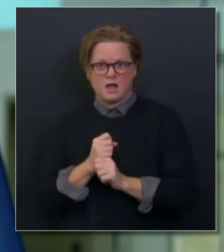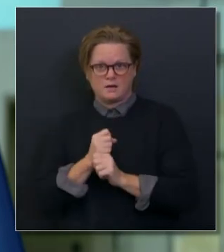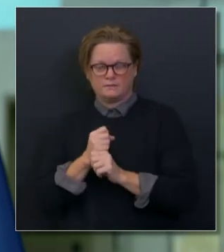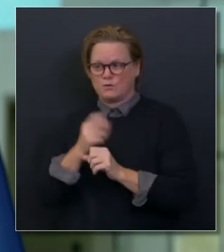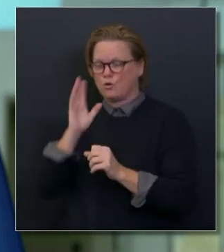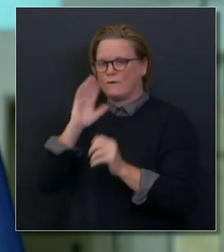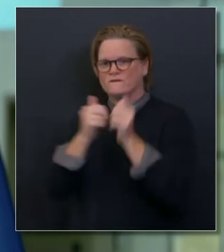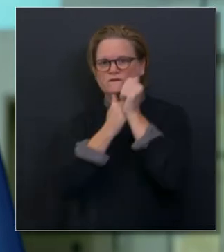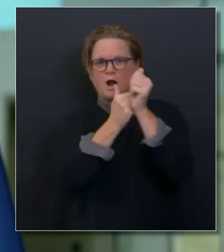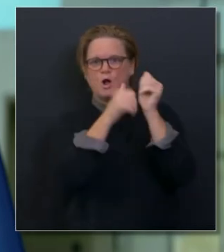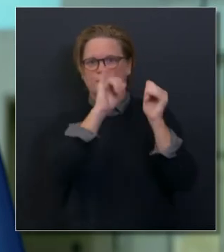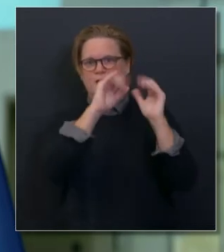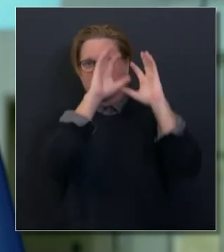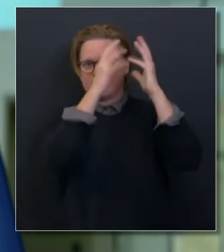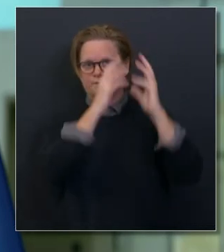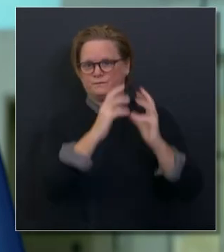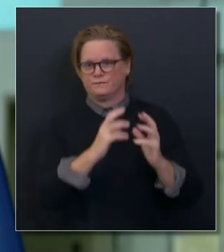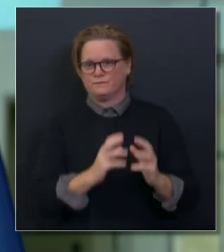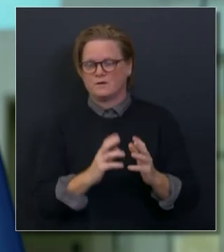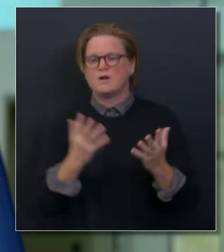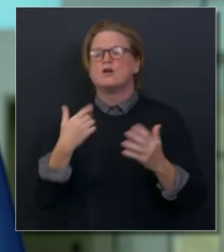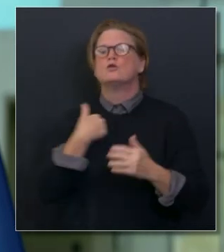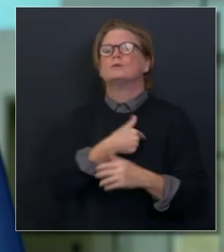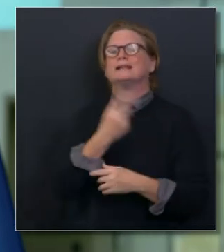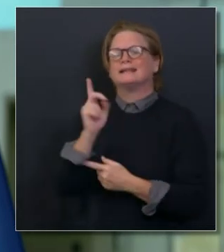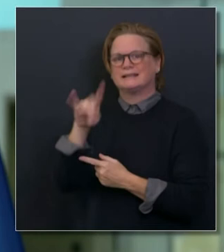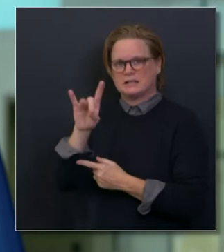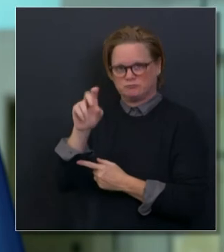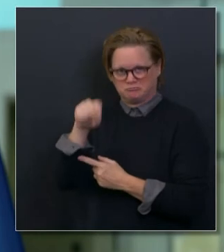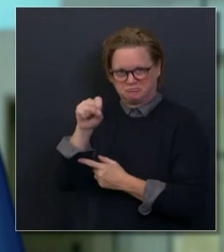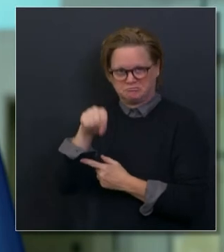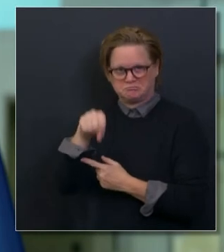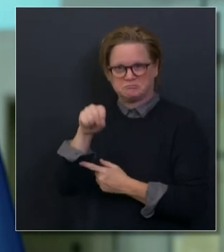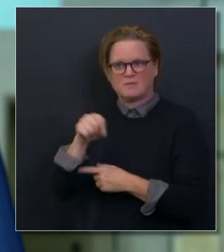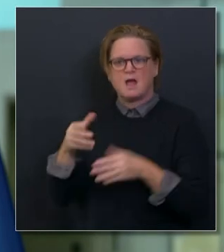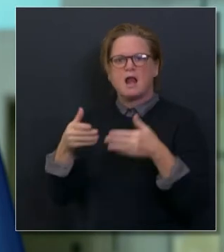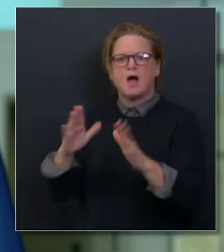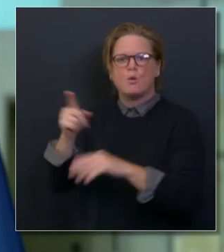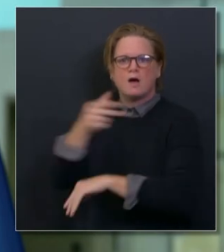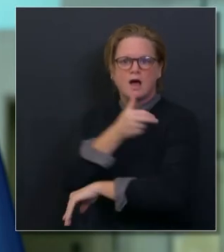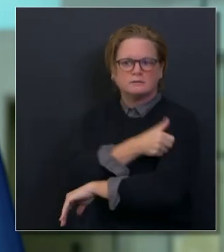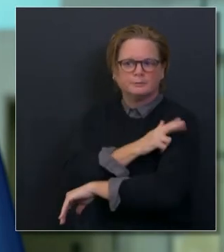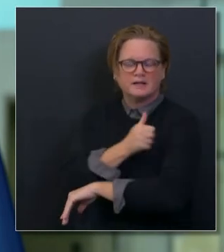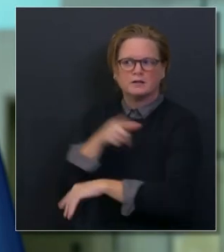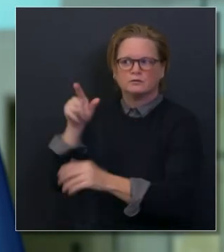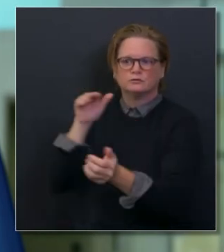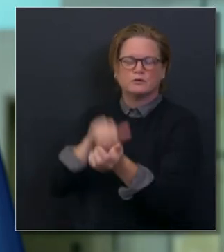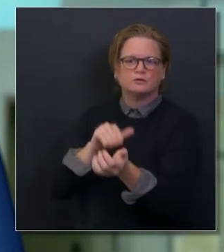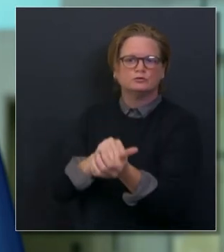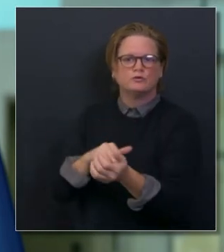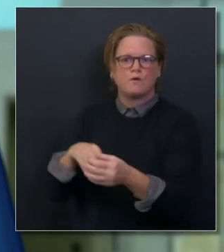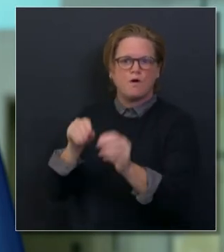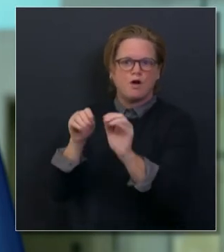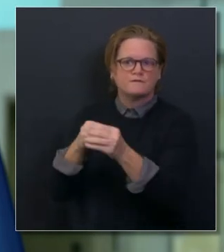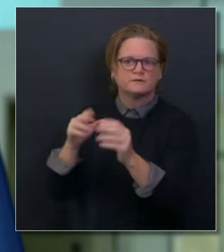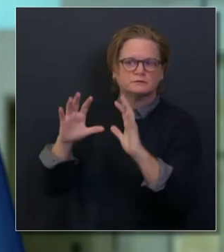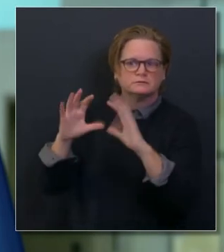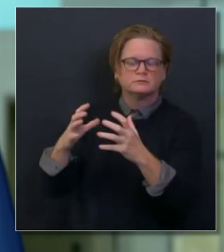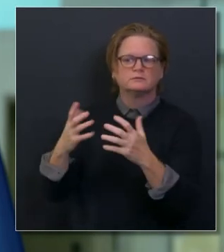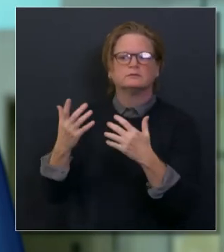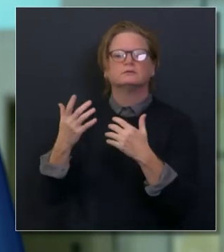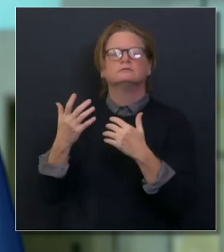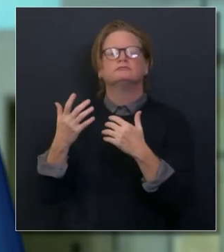Permitimos, dentro de las sociedades bien establecidas, en cuanto a proveedores, clínicas, hospitales,